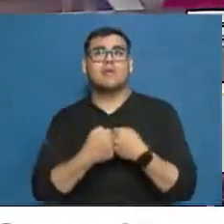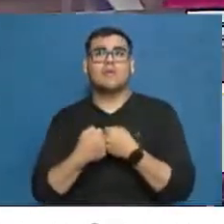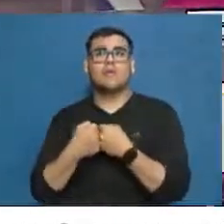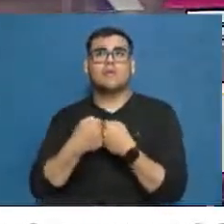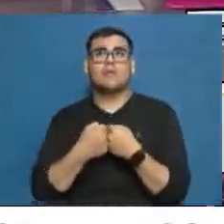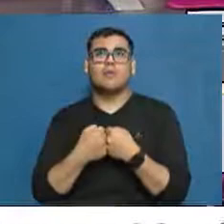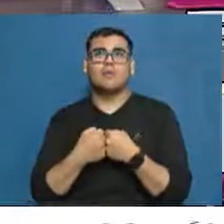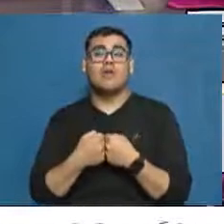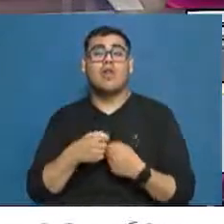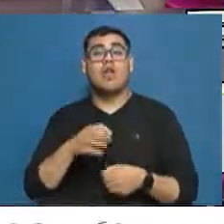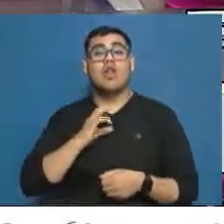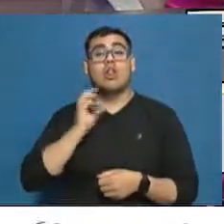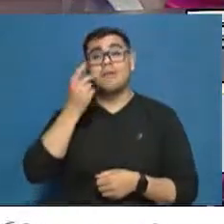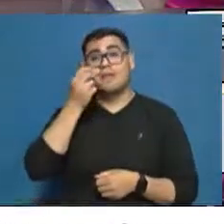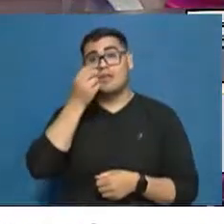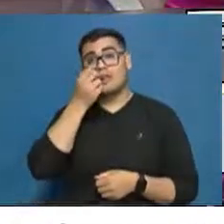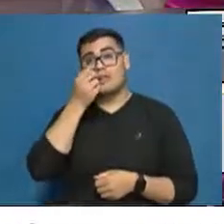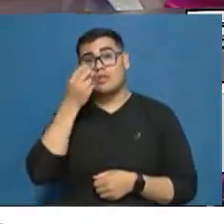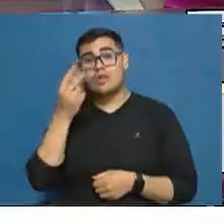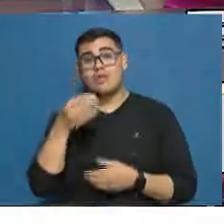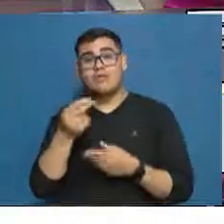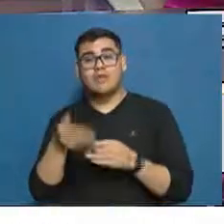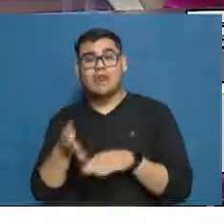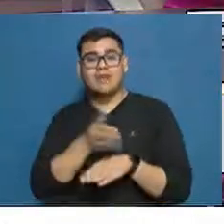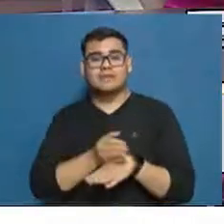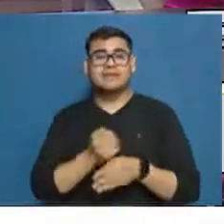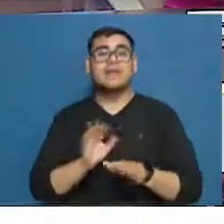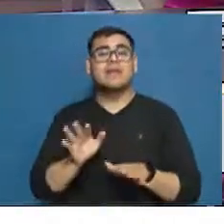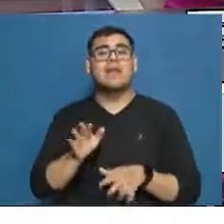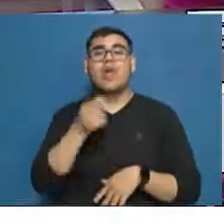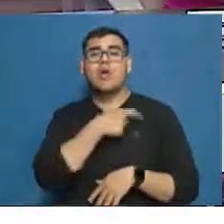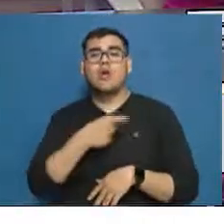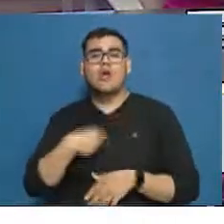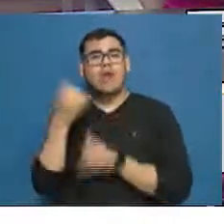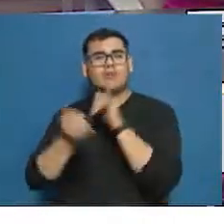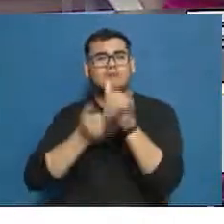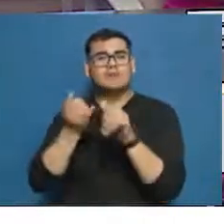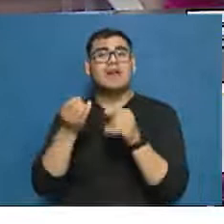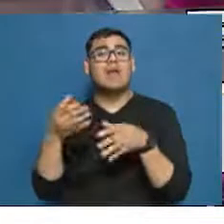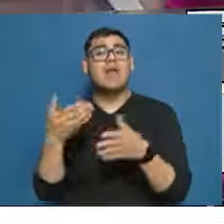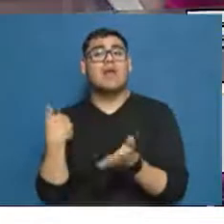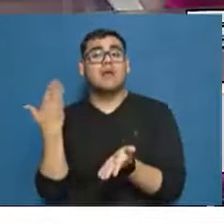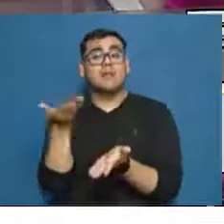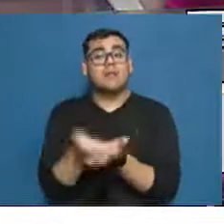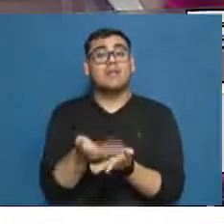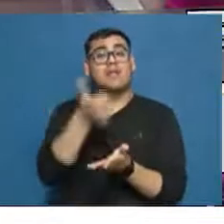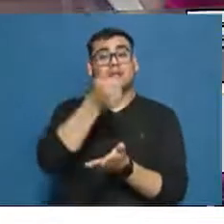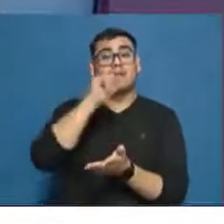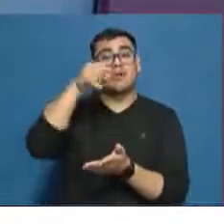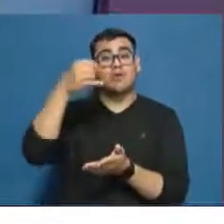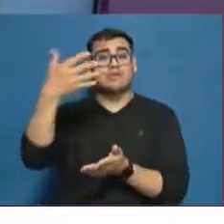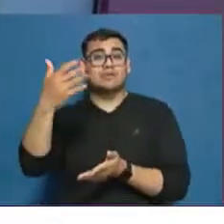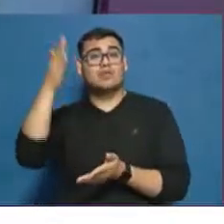el 2022. Exactamente. ¿Qué pasó entonces, habiendo escuchado al gobernador? Como vos decías, el gobierno ofreció un 6,5% para el